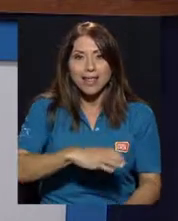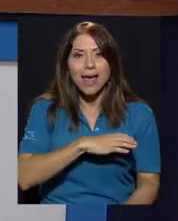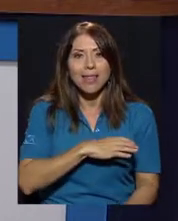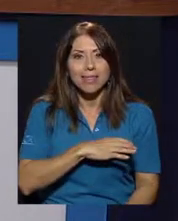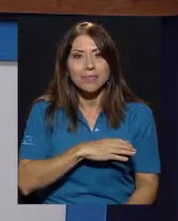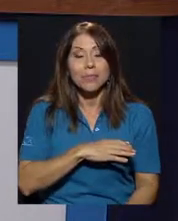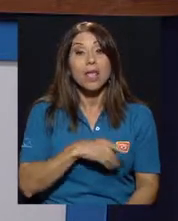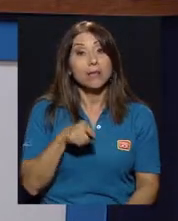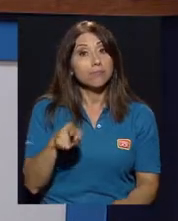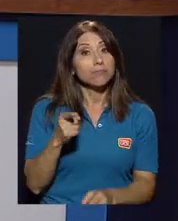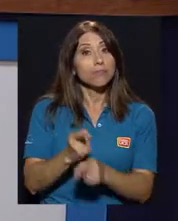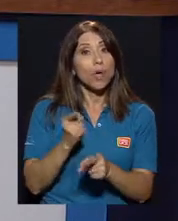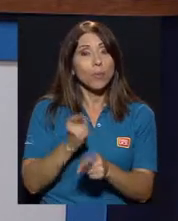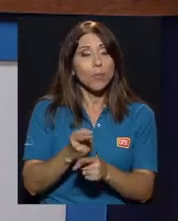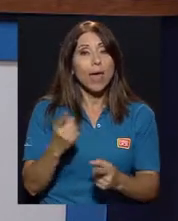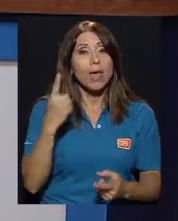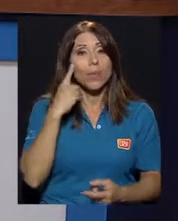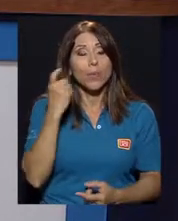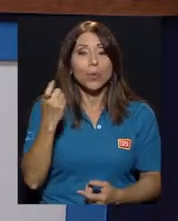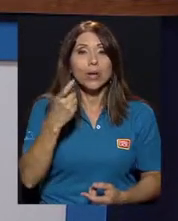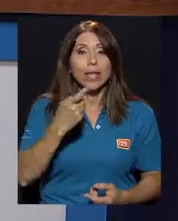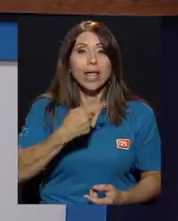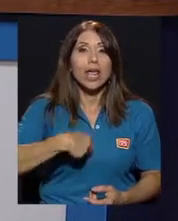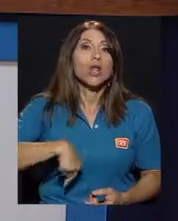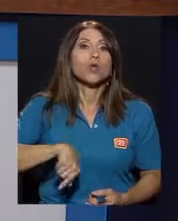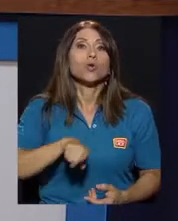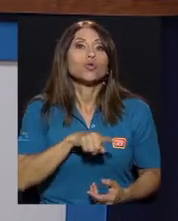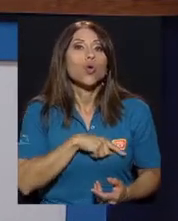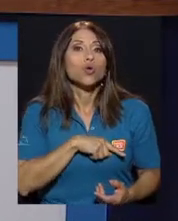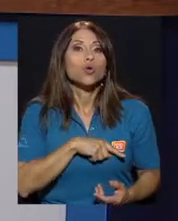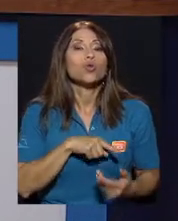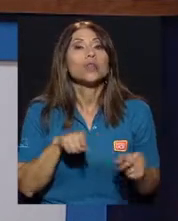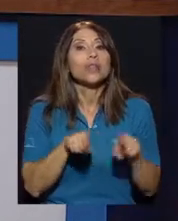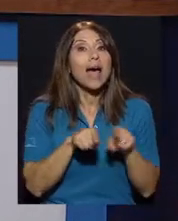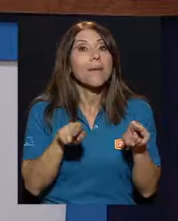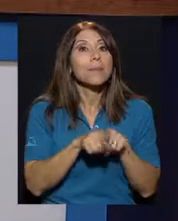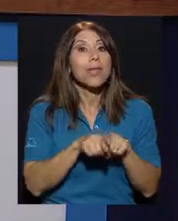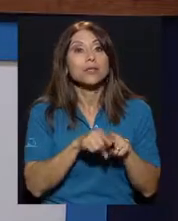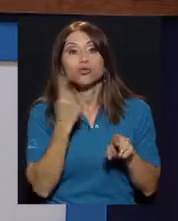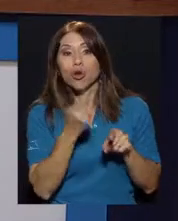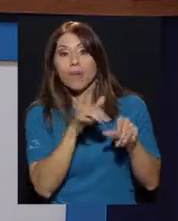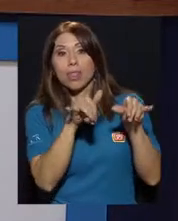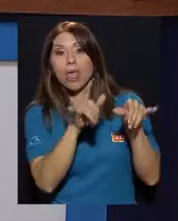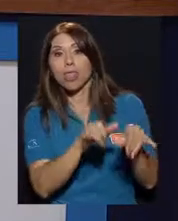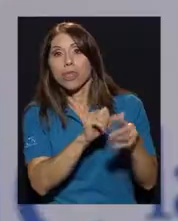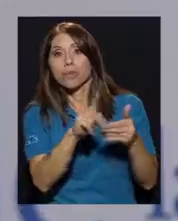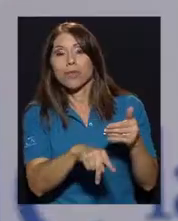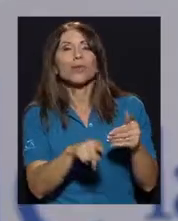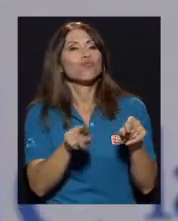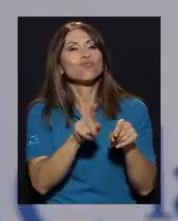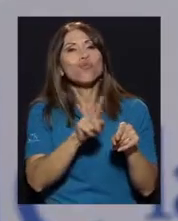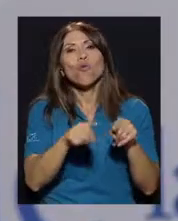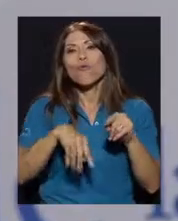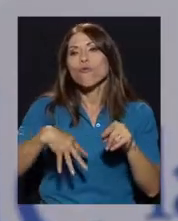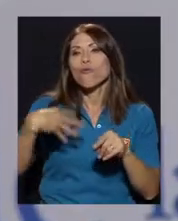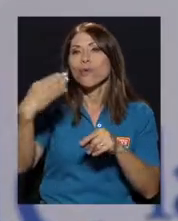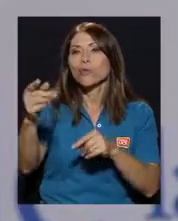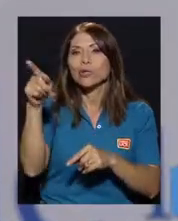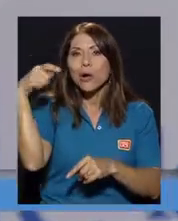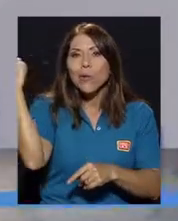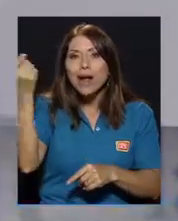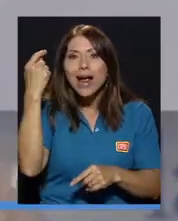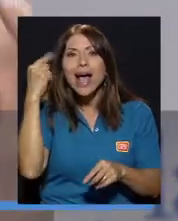muy apropiado porque además nos salimos fuera del estudio también fuimos a guanacaste y también hay visibilizamos paisajes